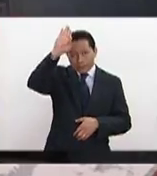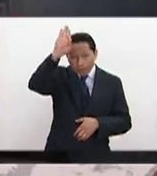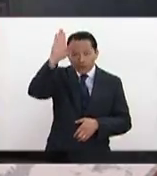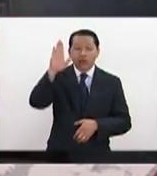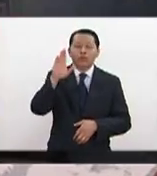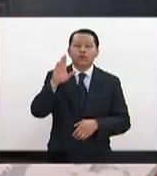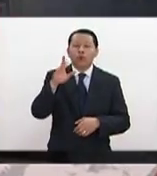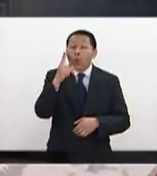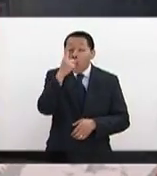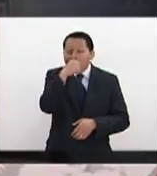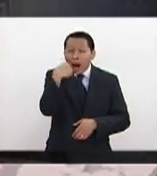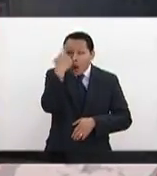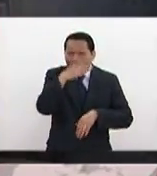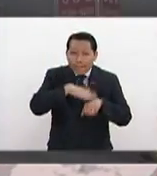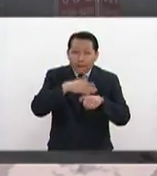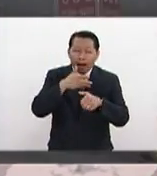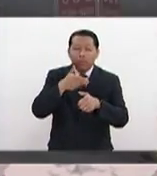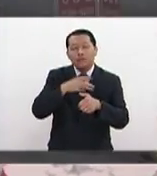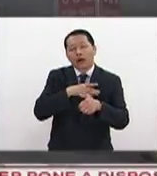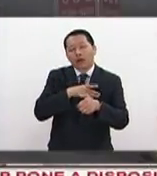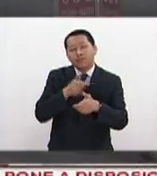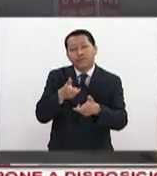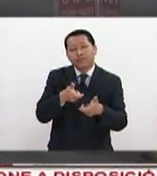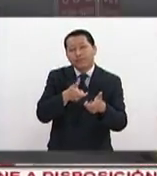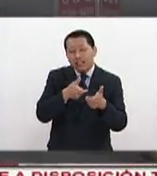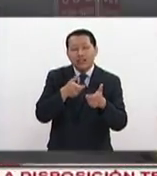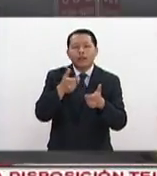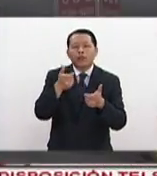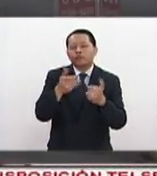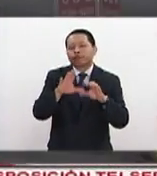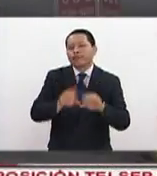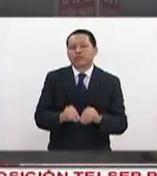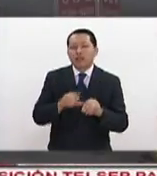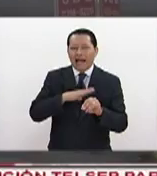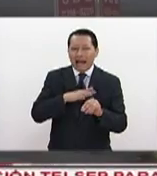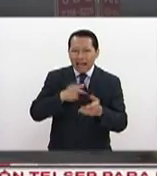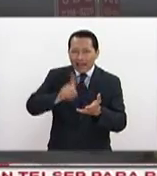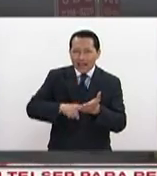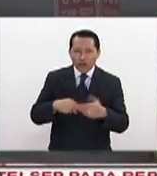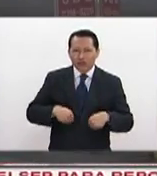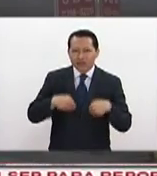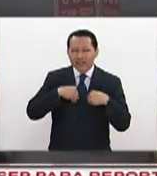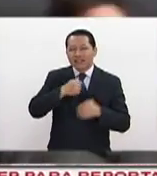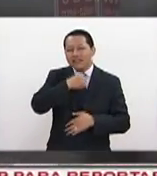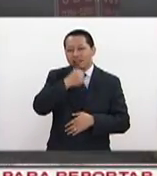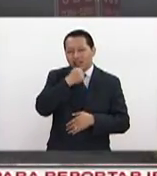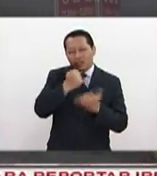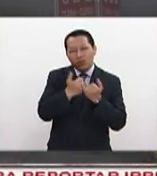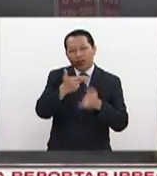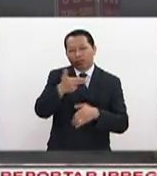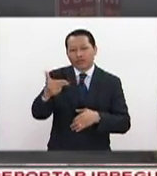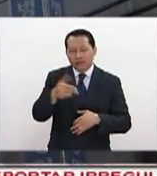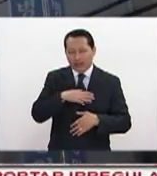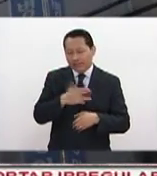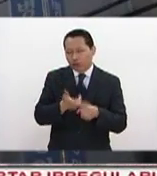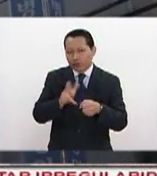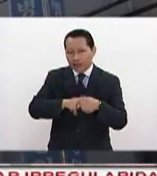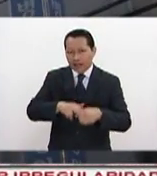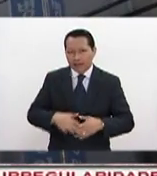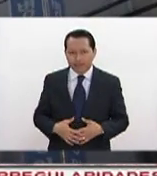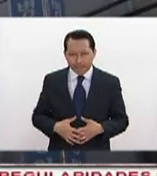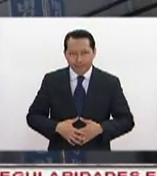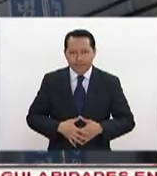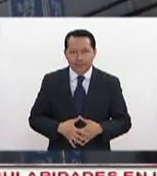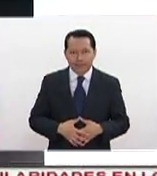tardaron más de una hora en controlar el fuego que se originó en una residencia de ancianos, además del hospital.